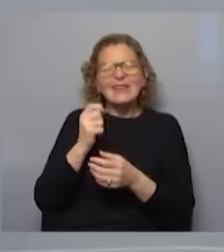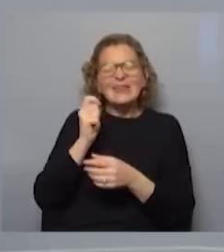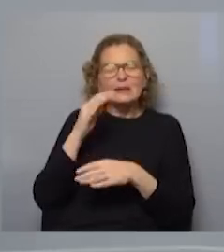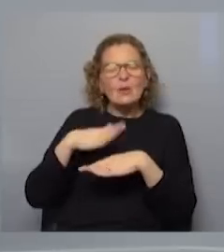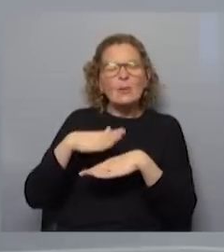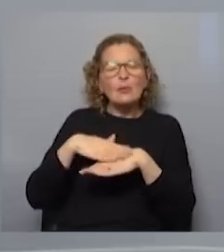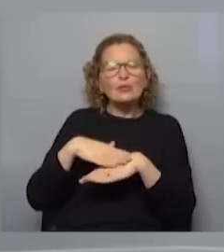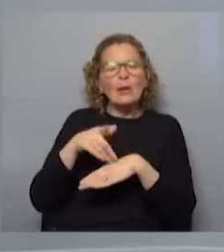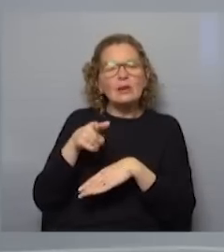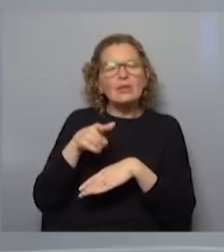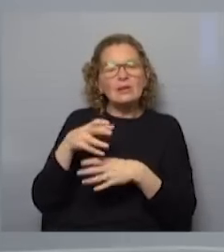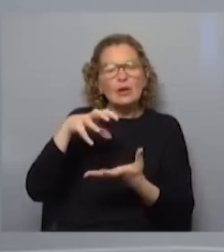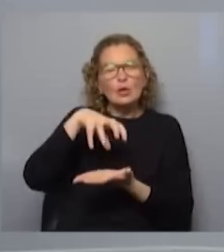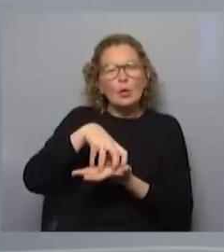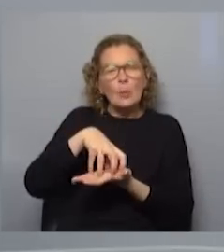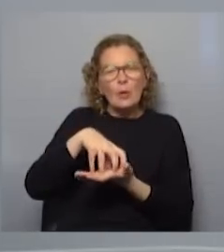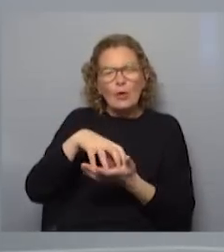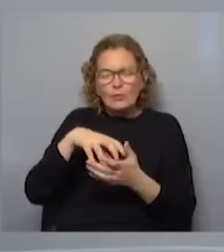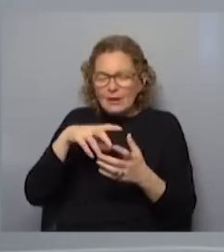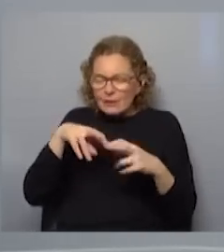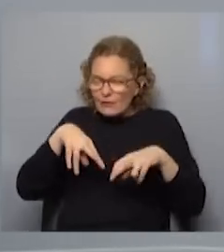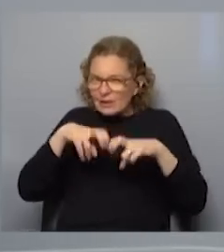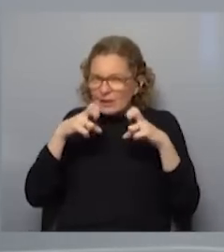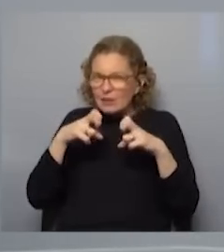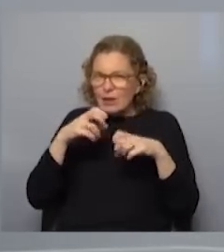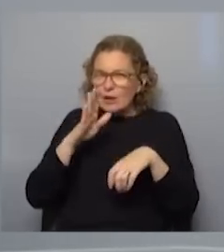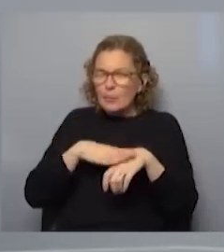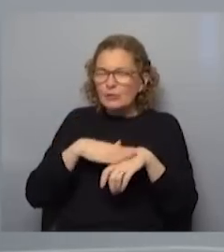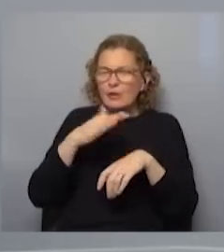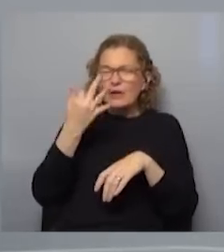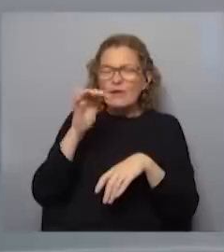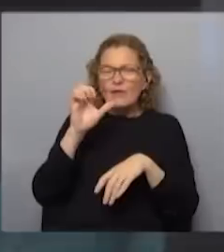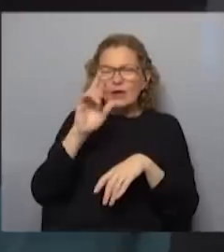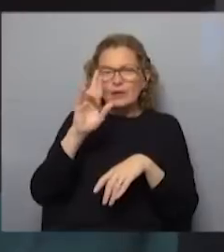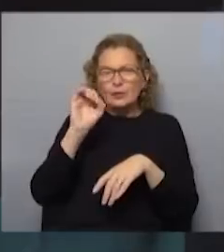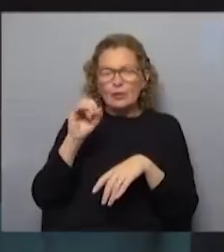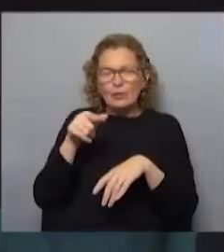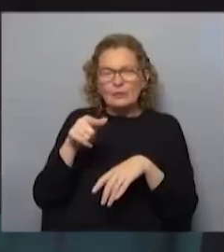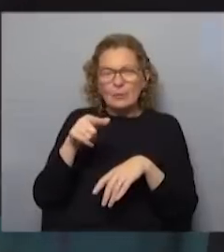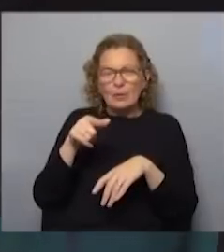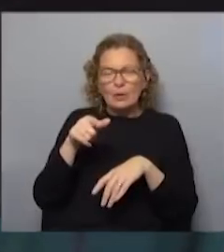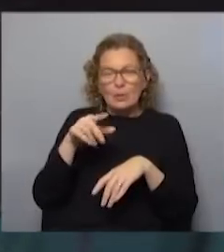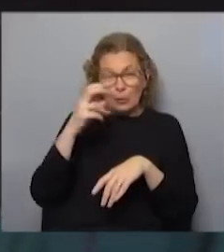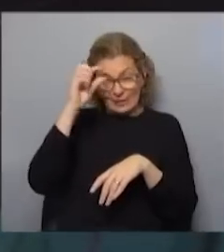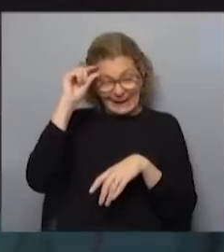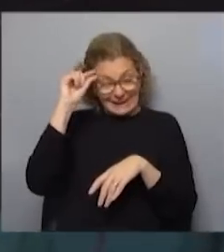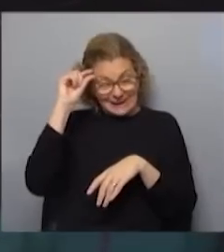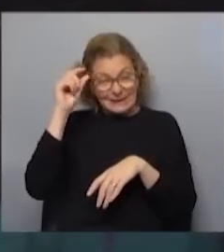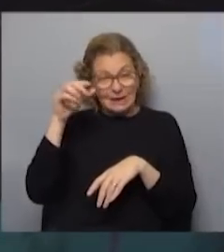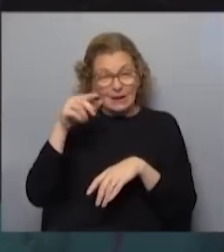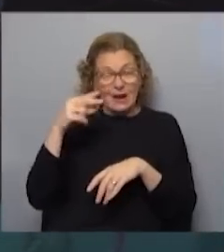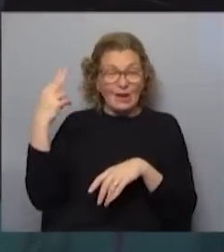cargo de ese engranaje de espionaje Eduardo ferro Eduardo ferro había sido designado por sanguinetti